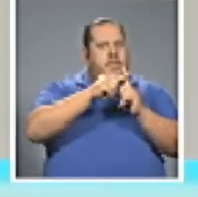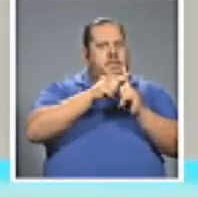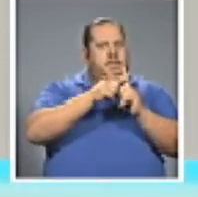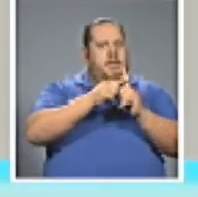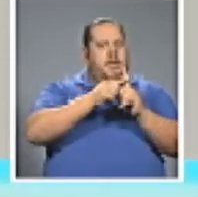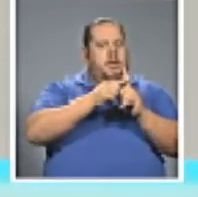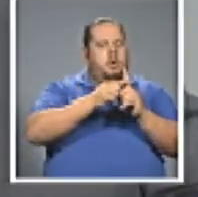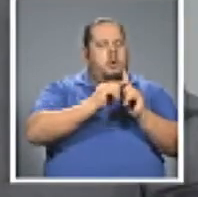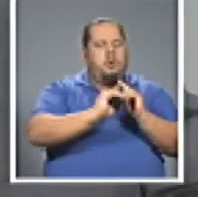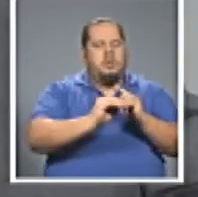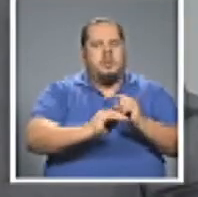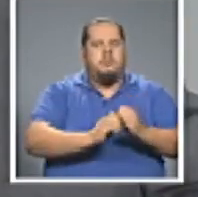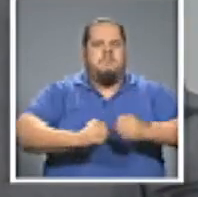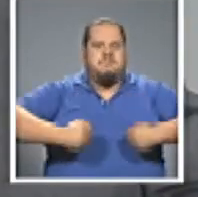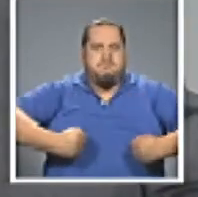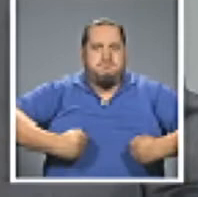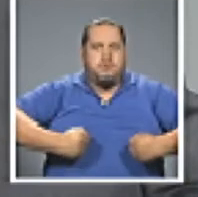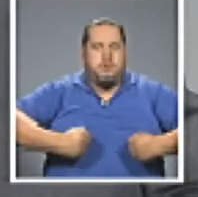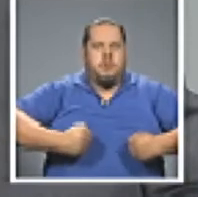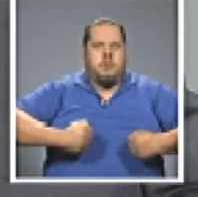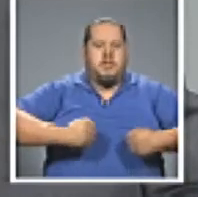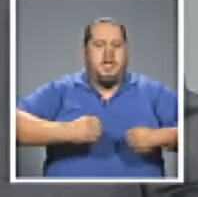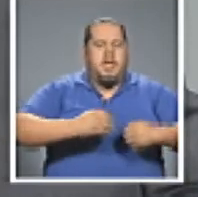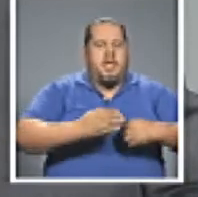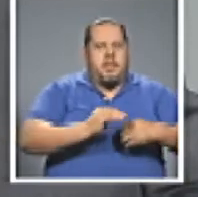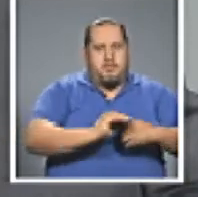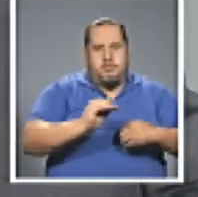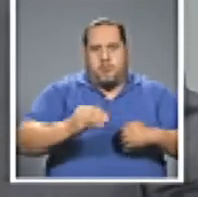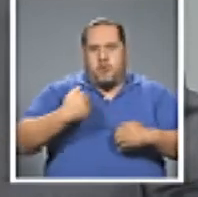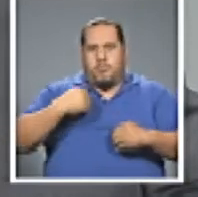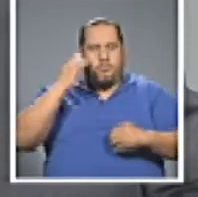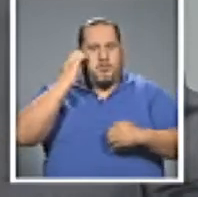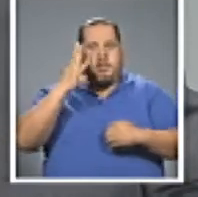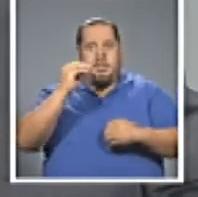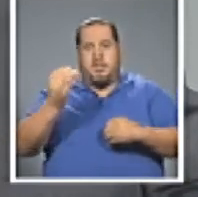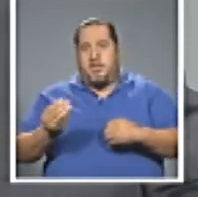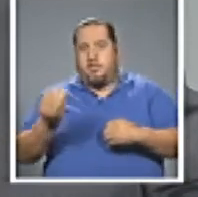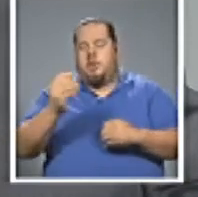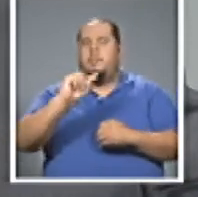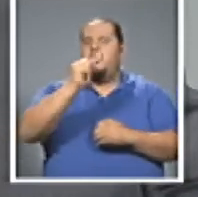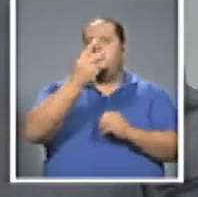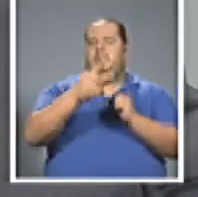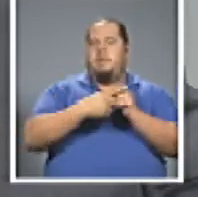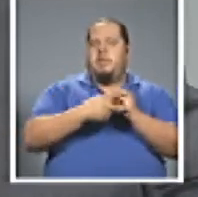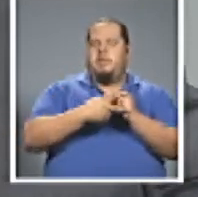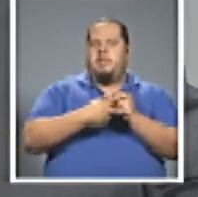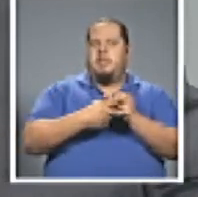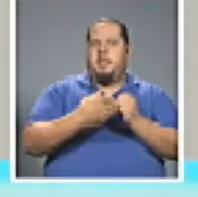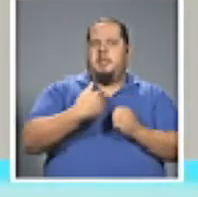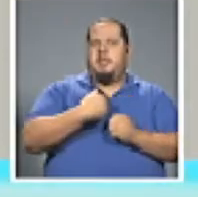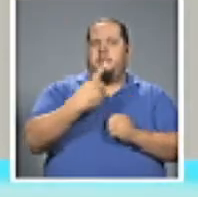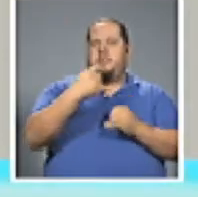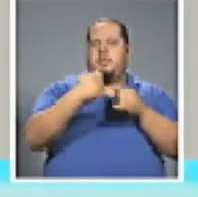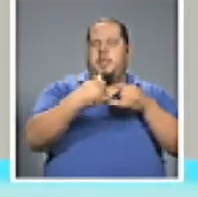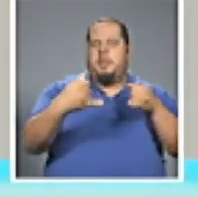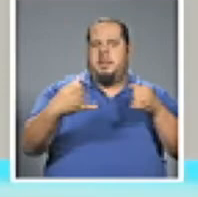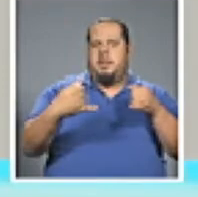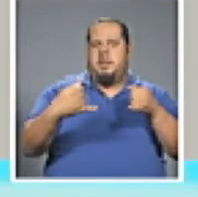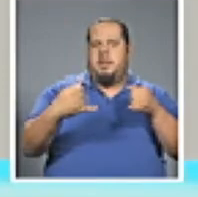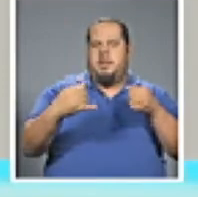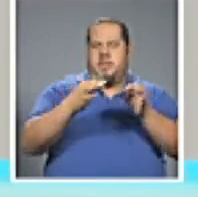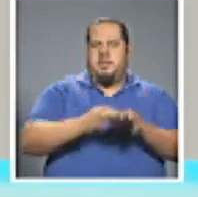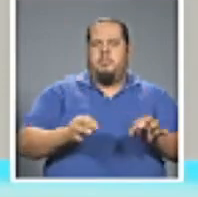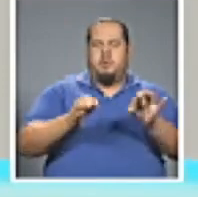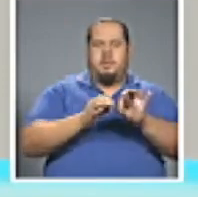y obesidad en población infantil y adolescente. Y por primera vez tenemos una línea de base, tenemos